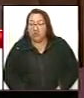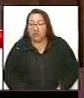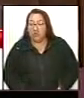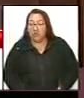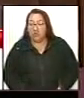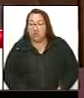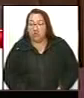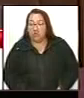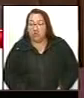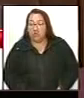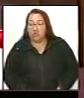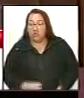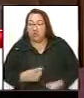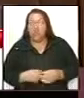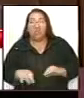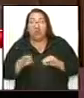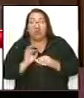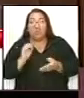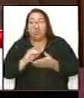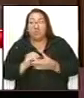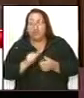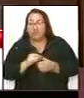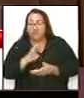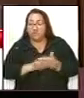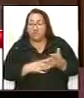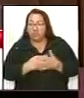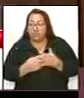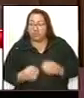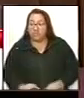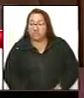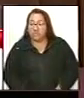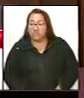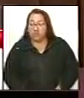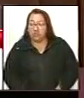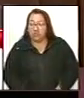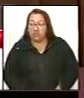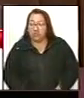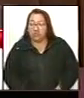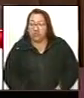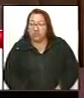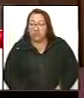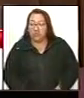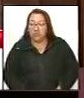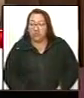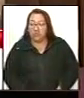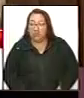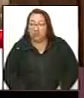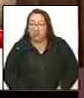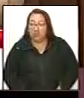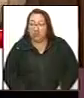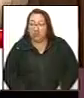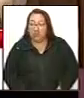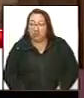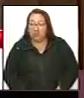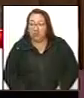consideren prioritario en el cronograma de las siguientes sesiones. Gracias.